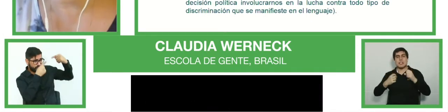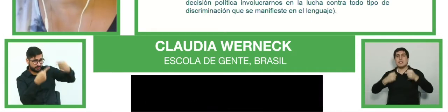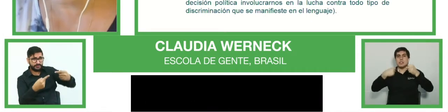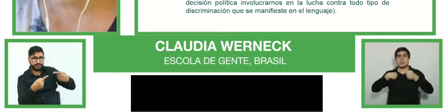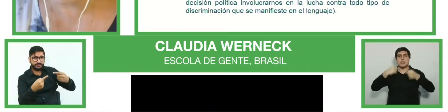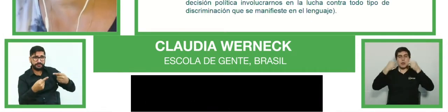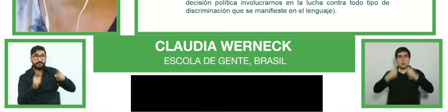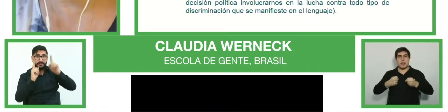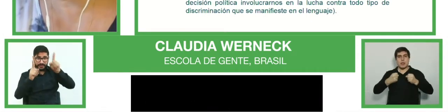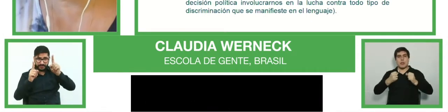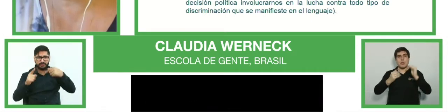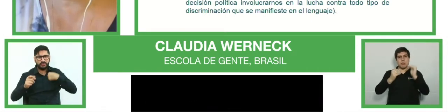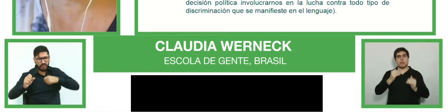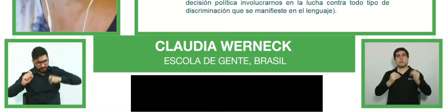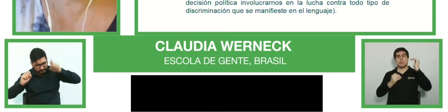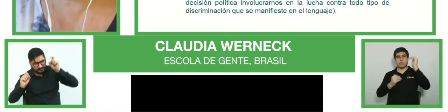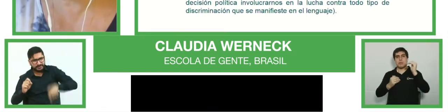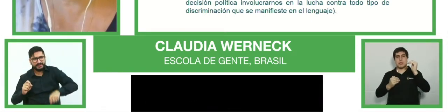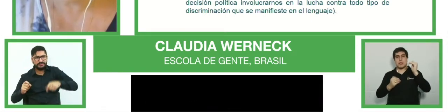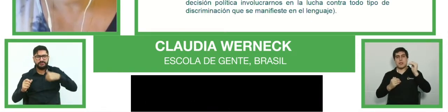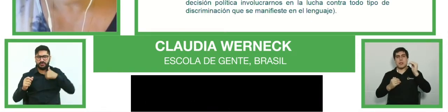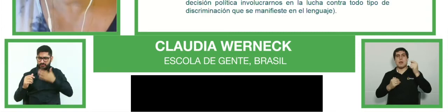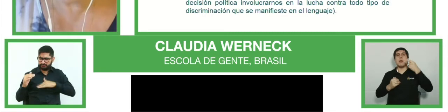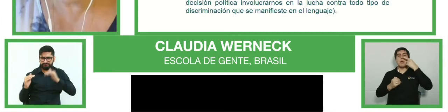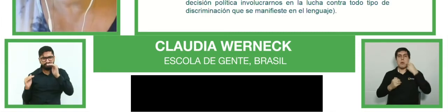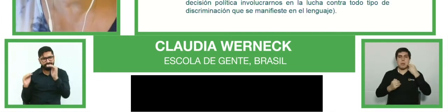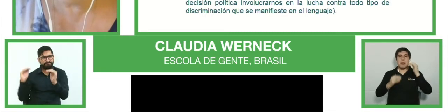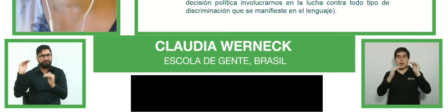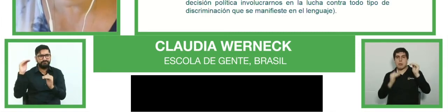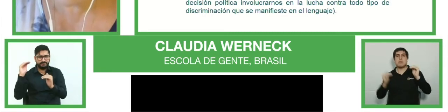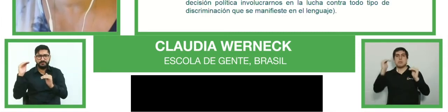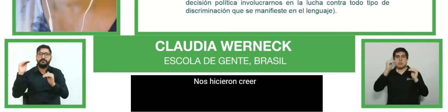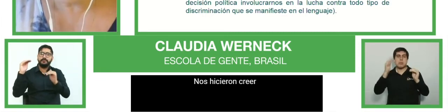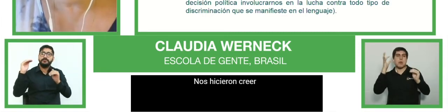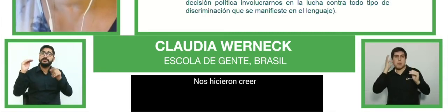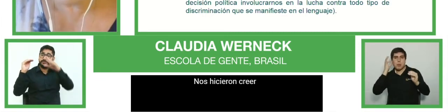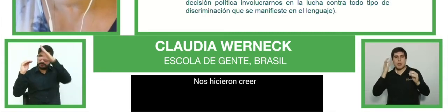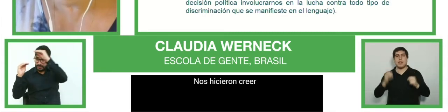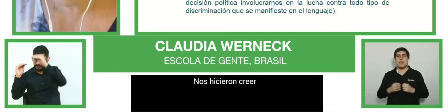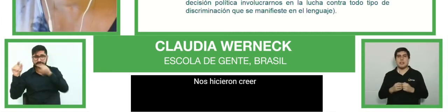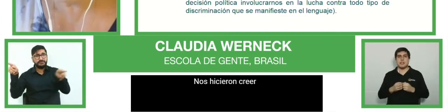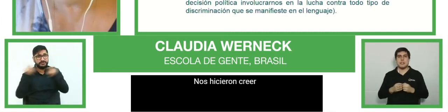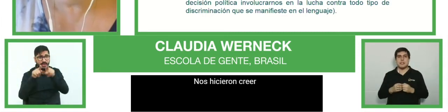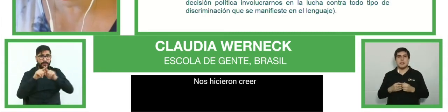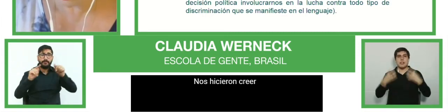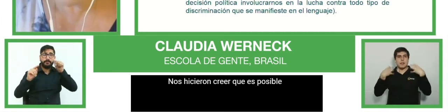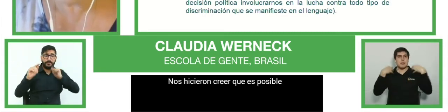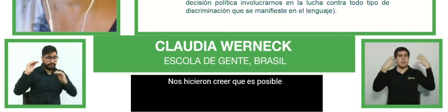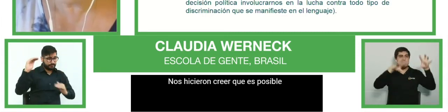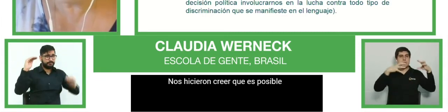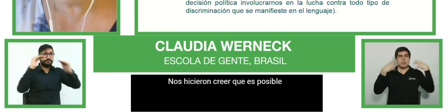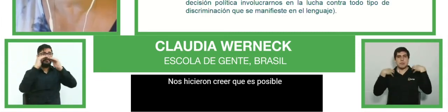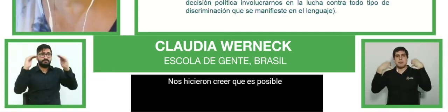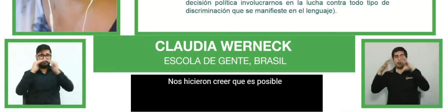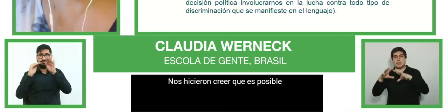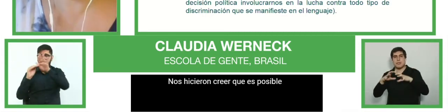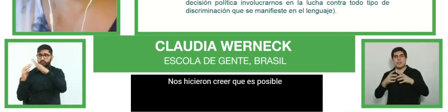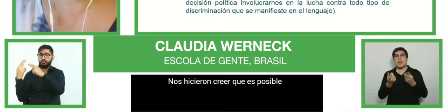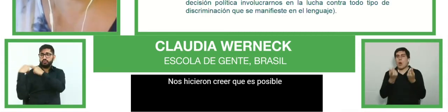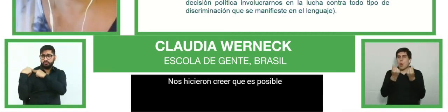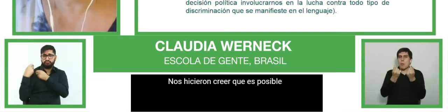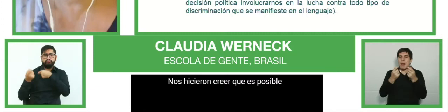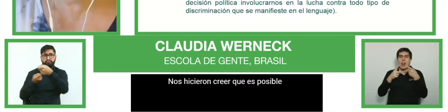posible jerarquizar las condiciones humanas asignándoles distintos valores